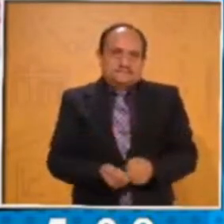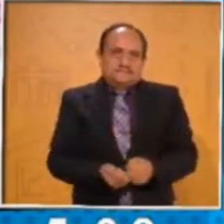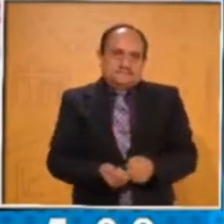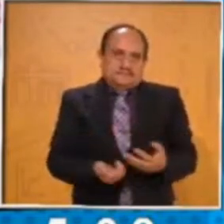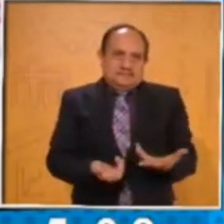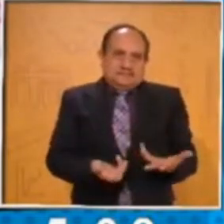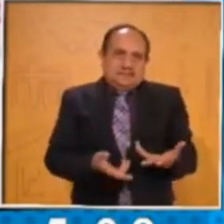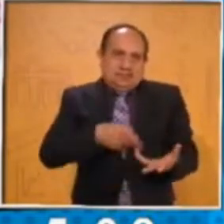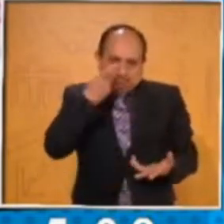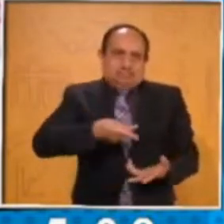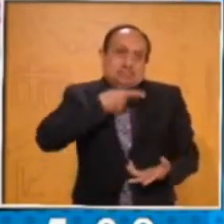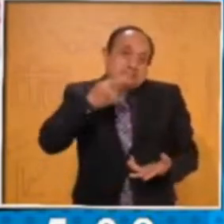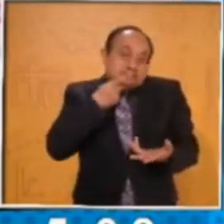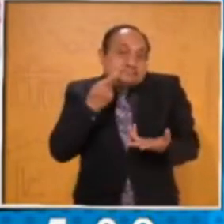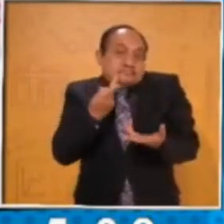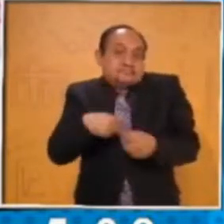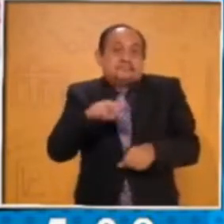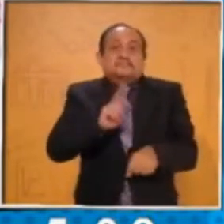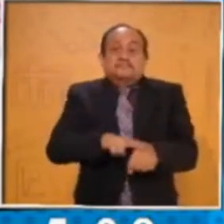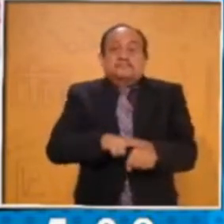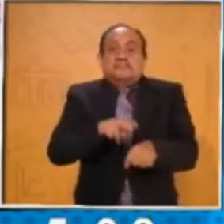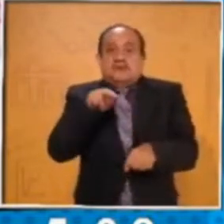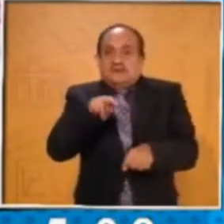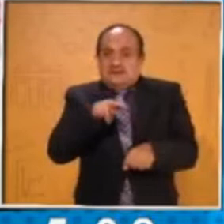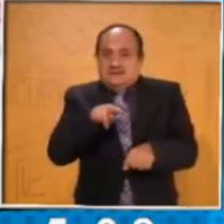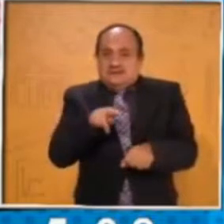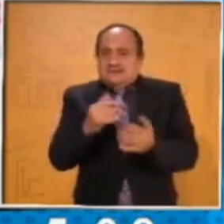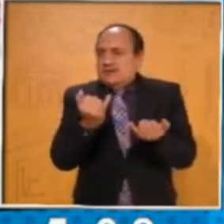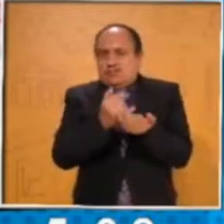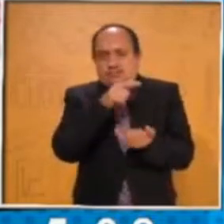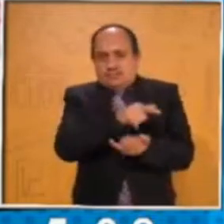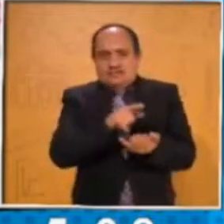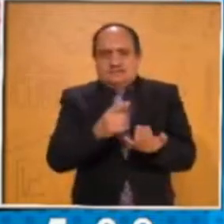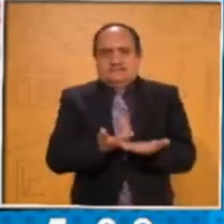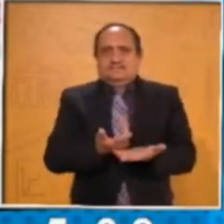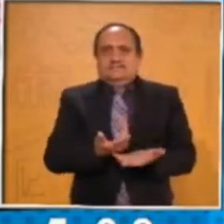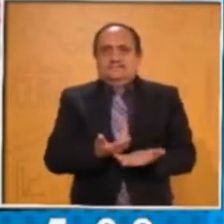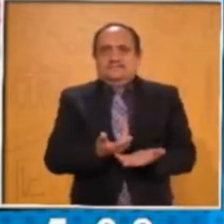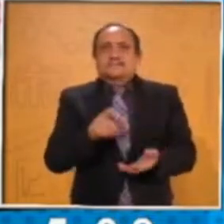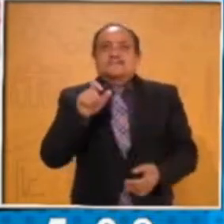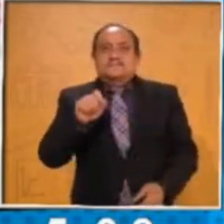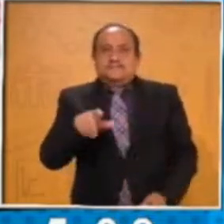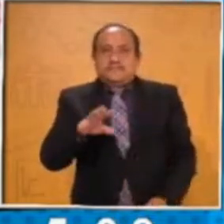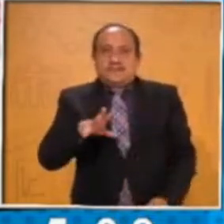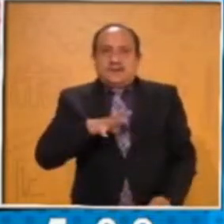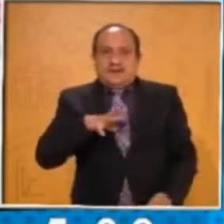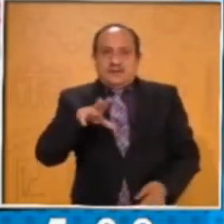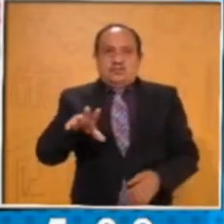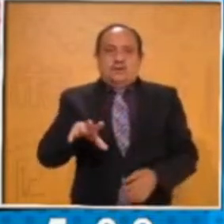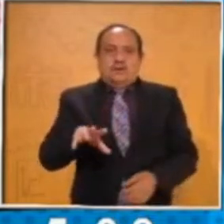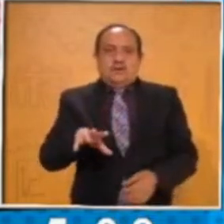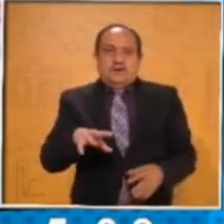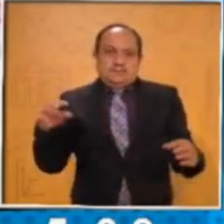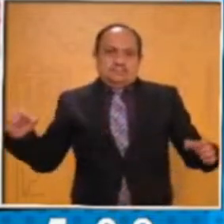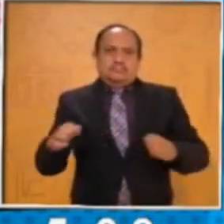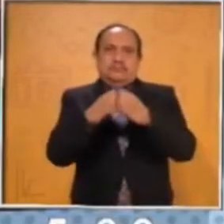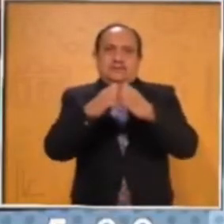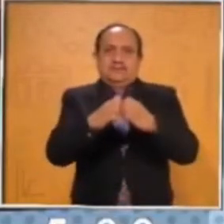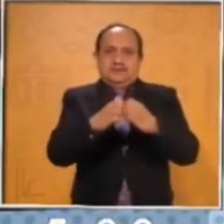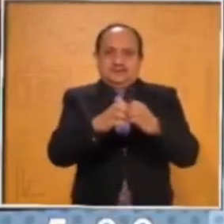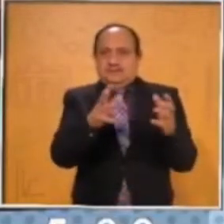evitar hablar de su archienemiga, como toda superheroína. Perdón, también tiene una archienemiga. Aquí se las